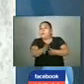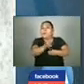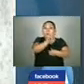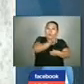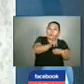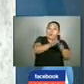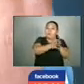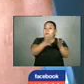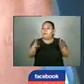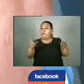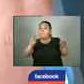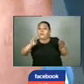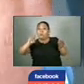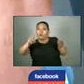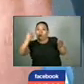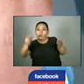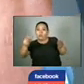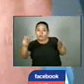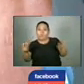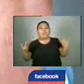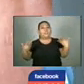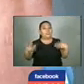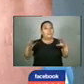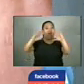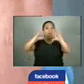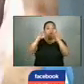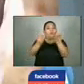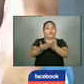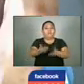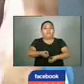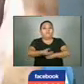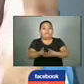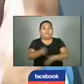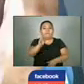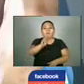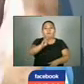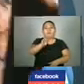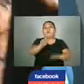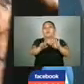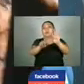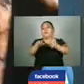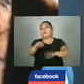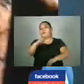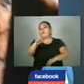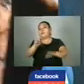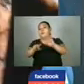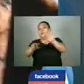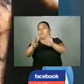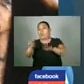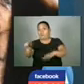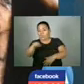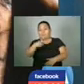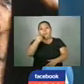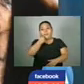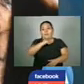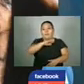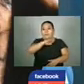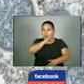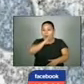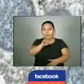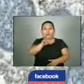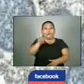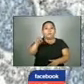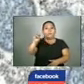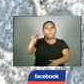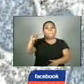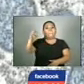y 21 días. A nivel mundial se han reportado 26.017 casos confirmados de este tipo de viruela, la viruela